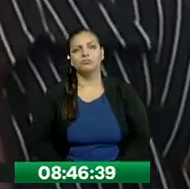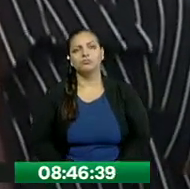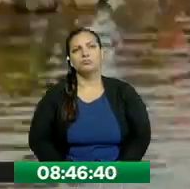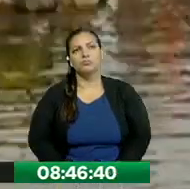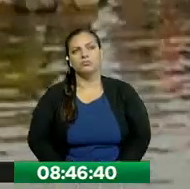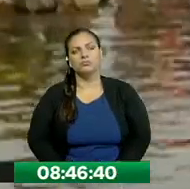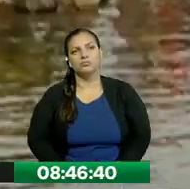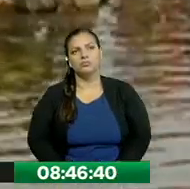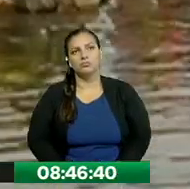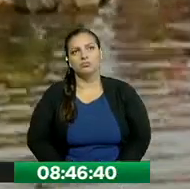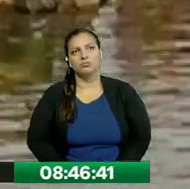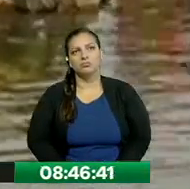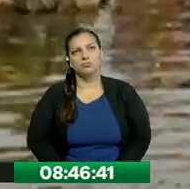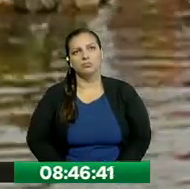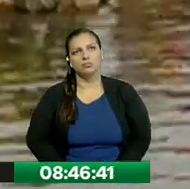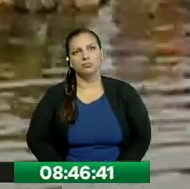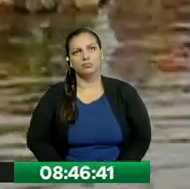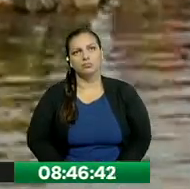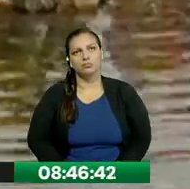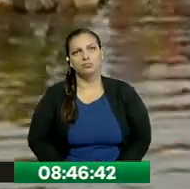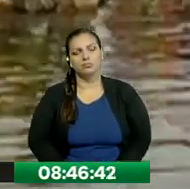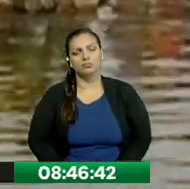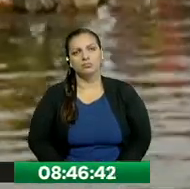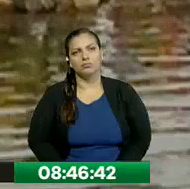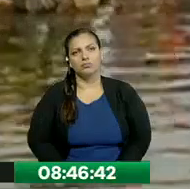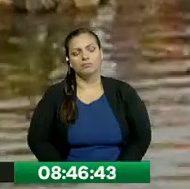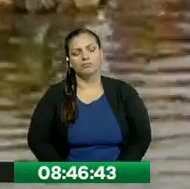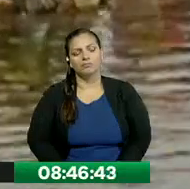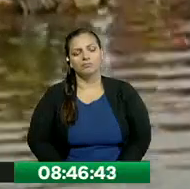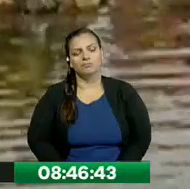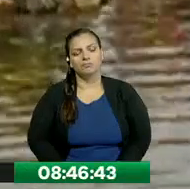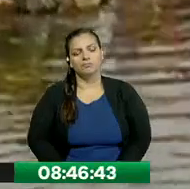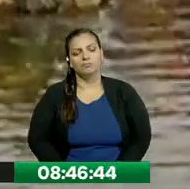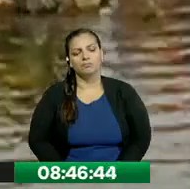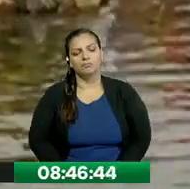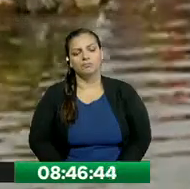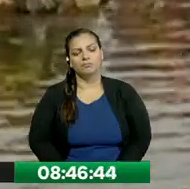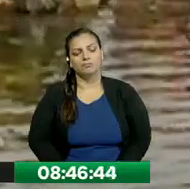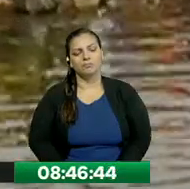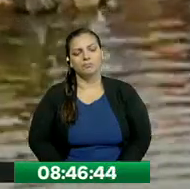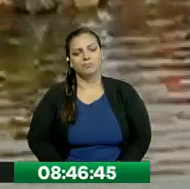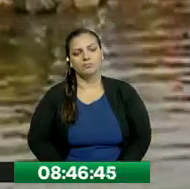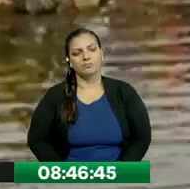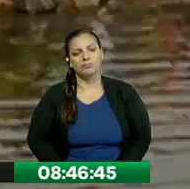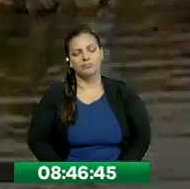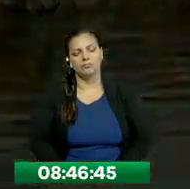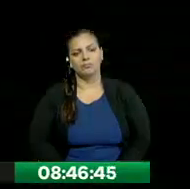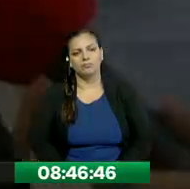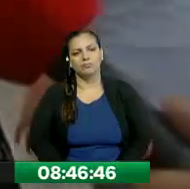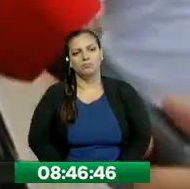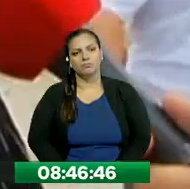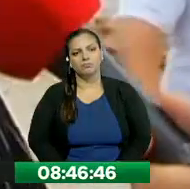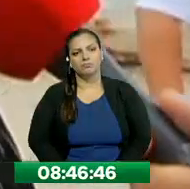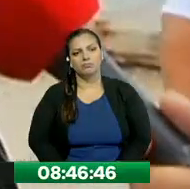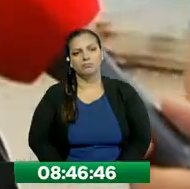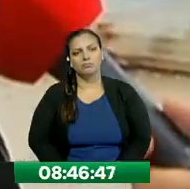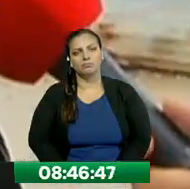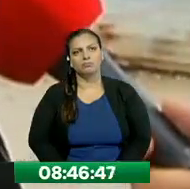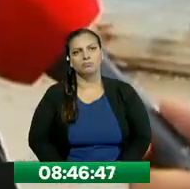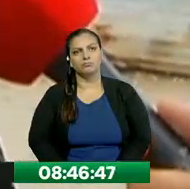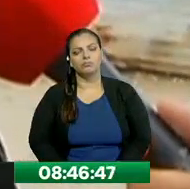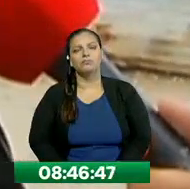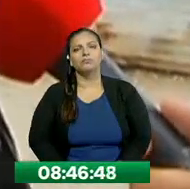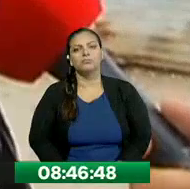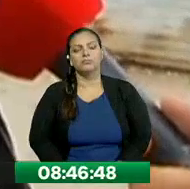ese momento nos percatamos de mi hermano que no lo encontrábamos, y aunque fue todo de un momento a otro, pero él también ya tenía que haber estado trabajando y haciendo otras